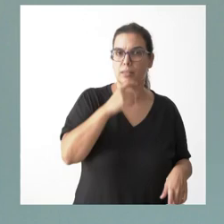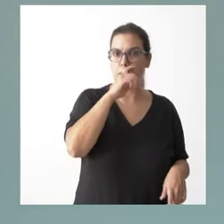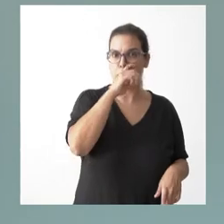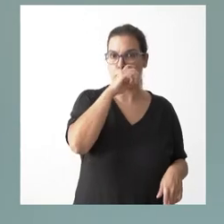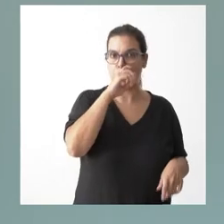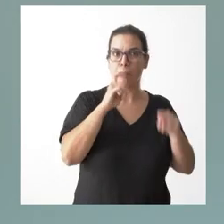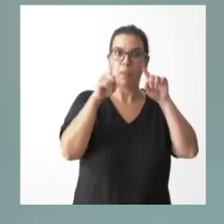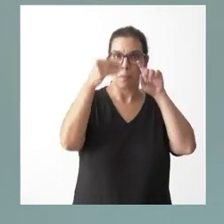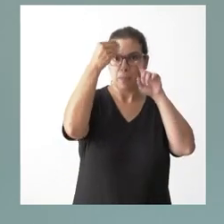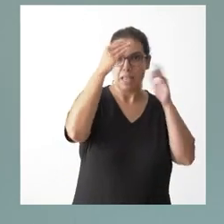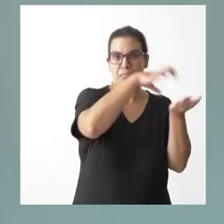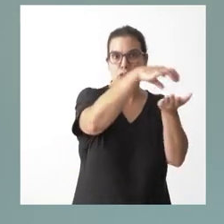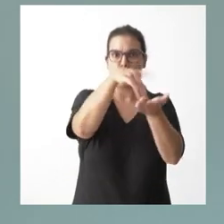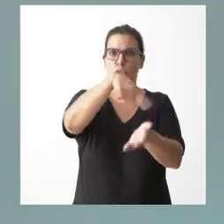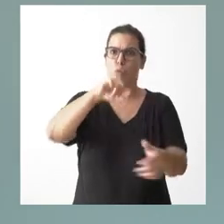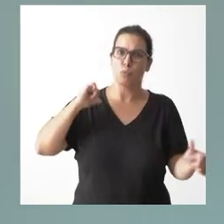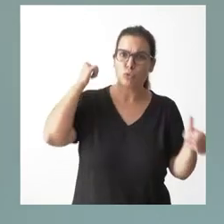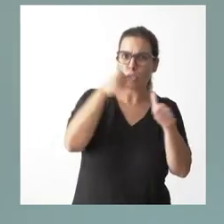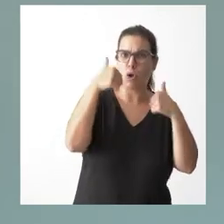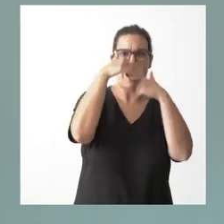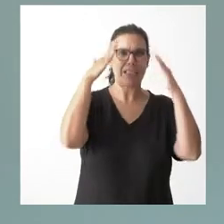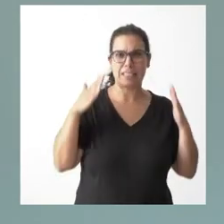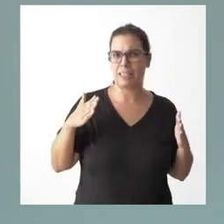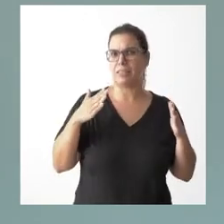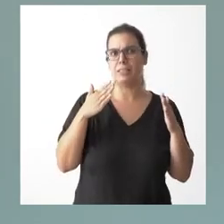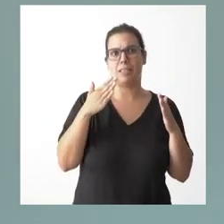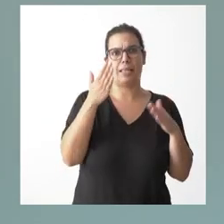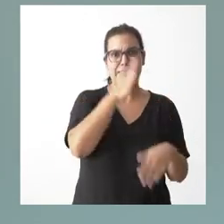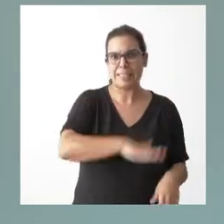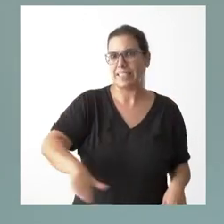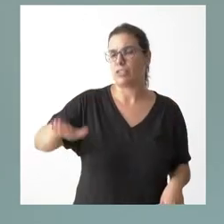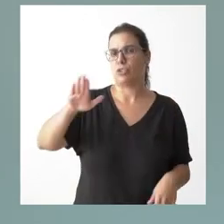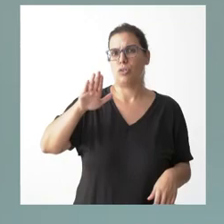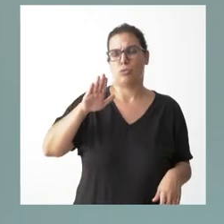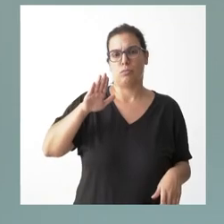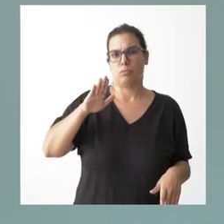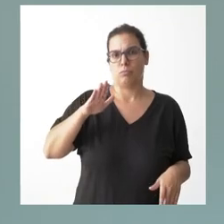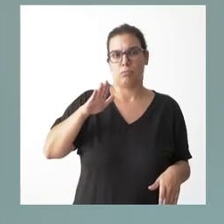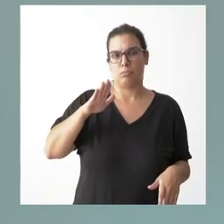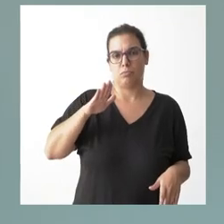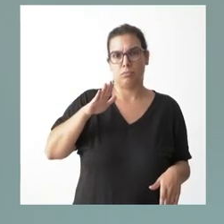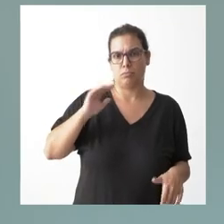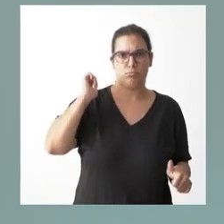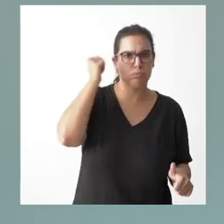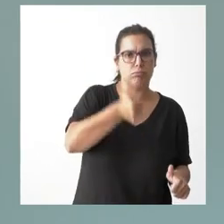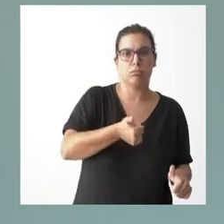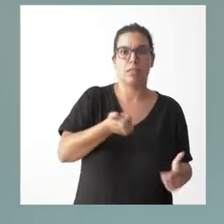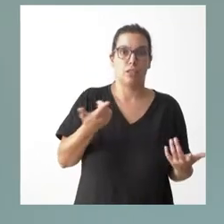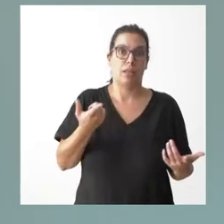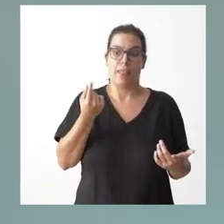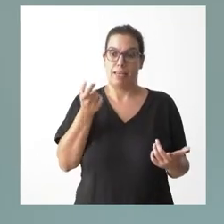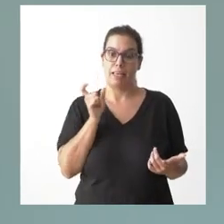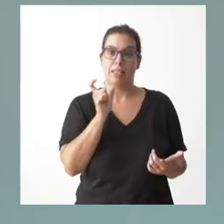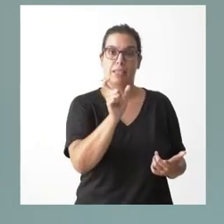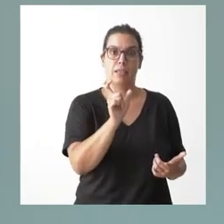unos centros que durante muchos años y siguen atendiendo a los escolares y a los niños más pequeños, y que esta cuantía ha sido